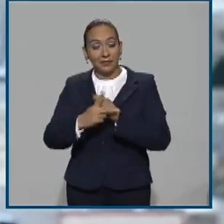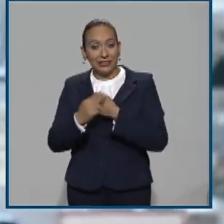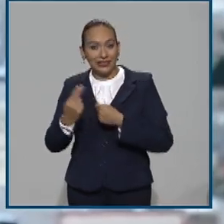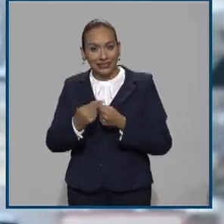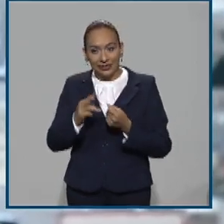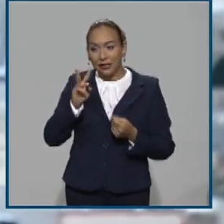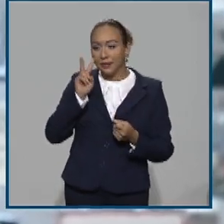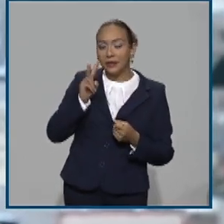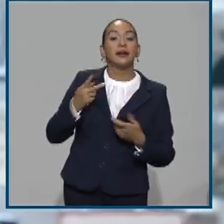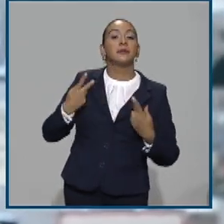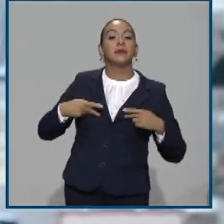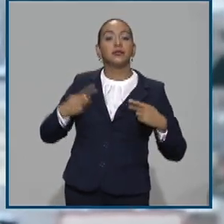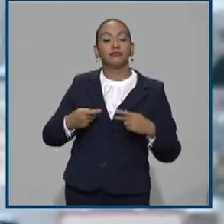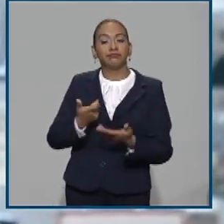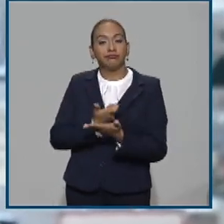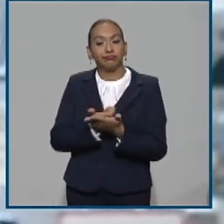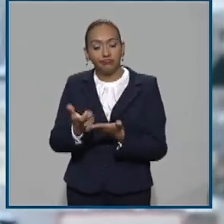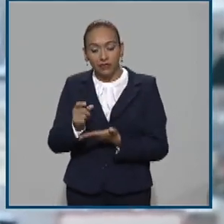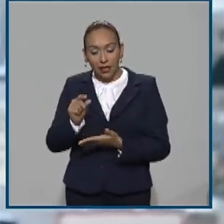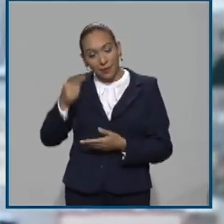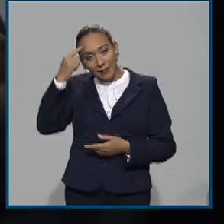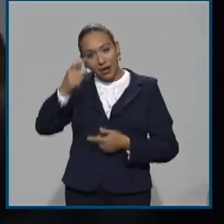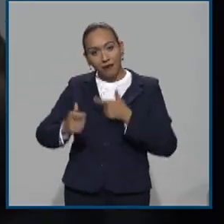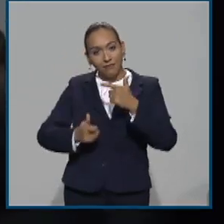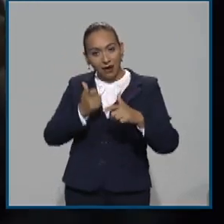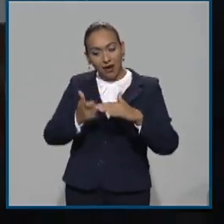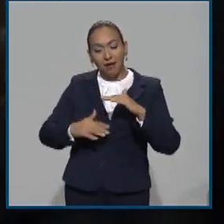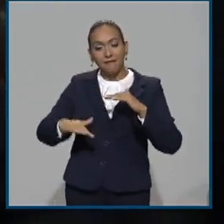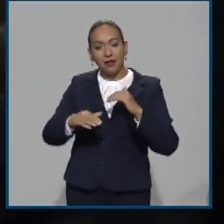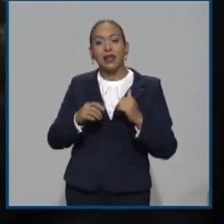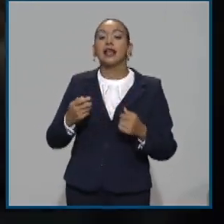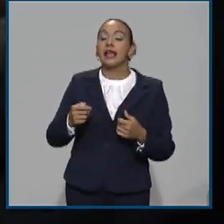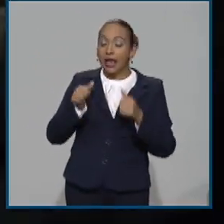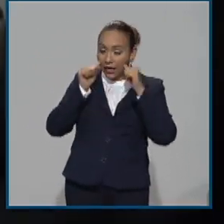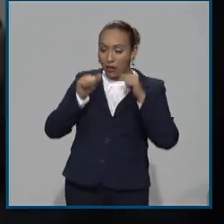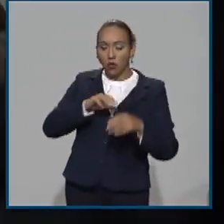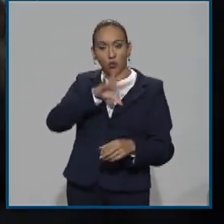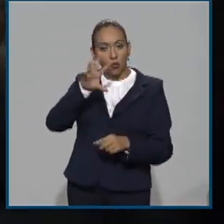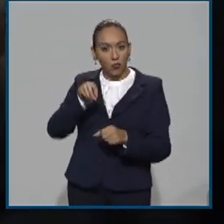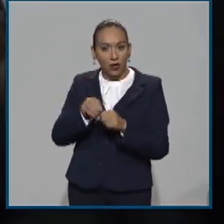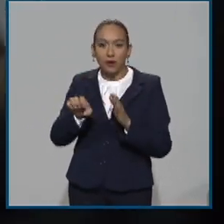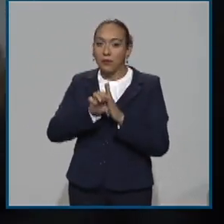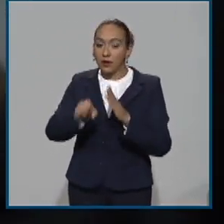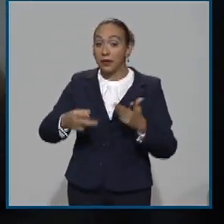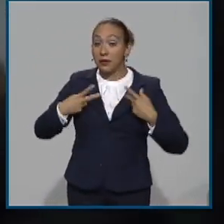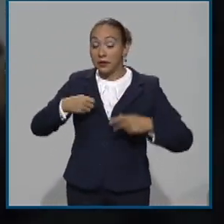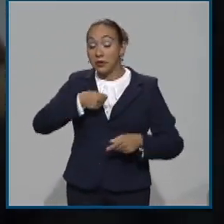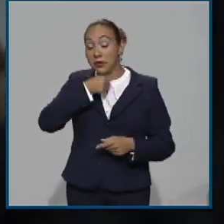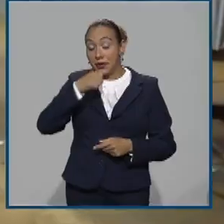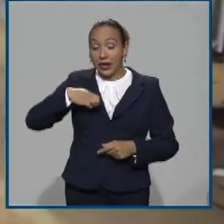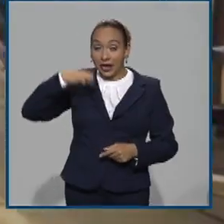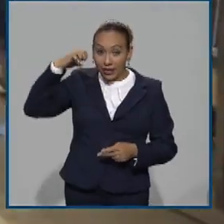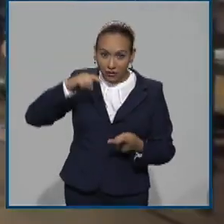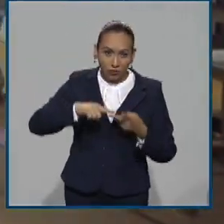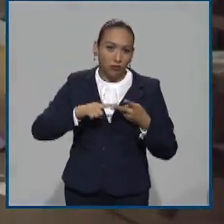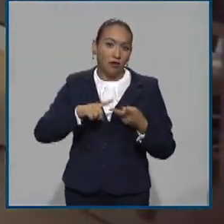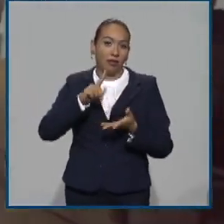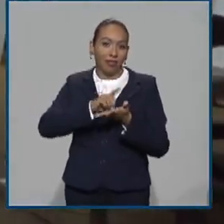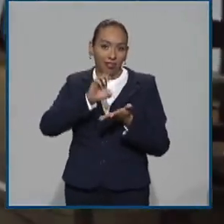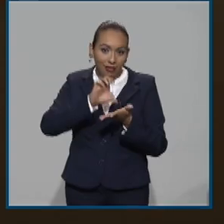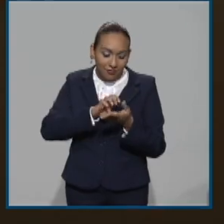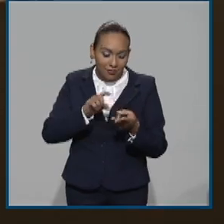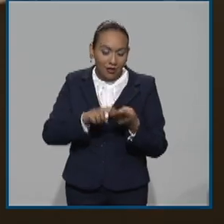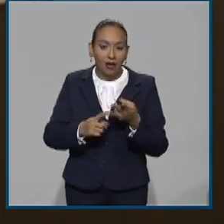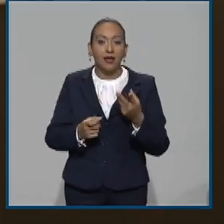a quienes los necesitan y prestar atención mínima completa para personas en situación de vejez, discapacidad,